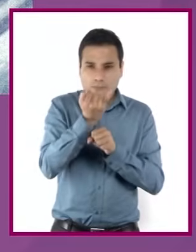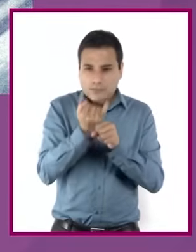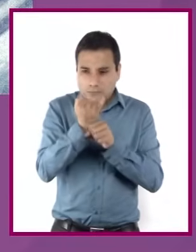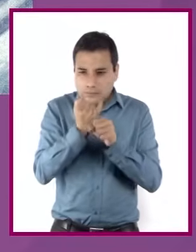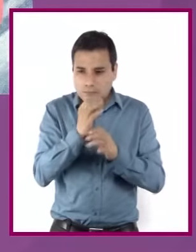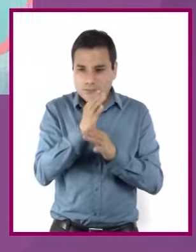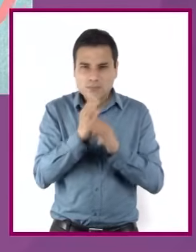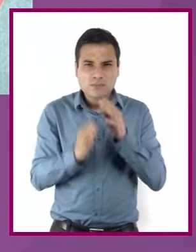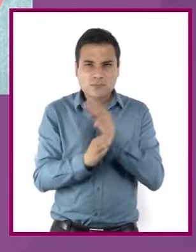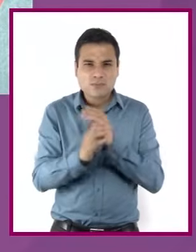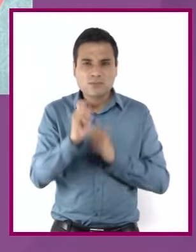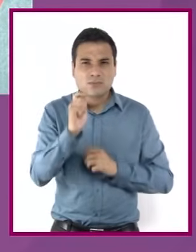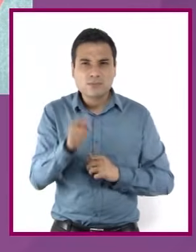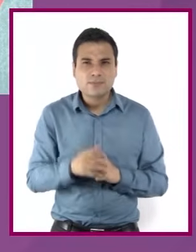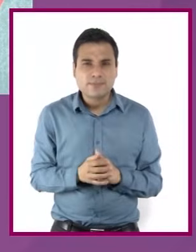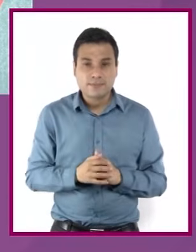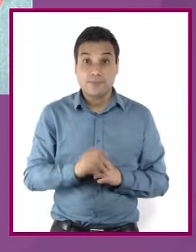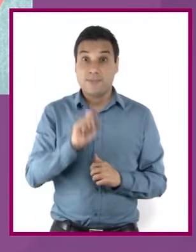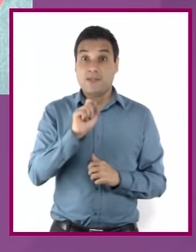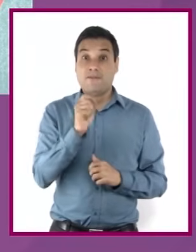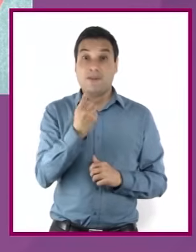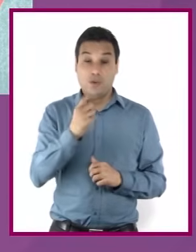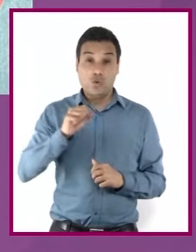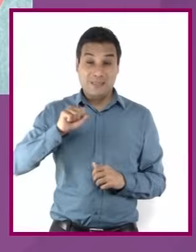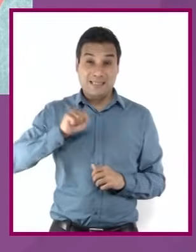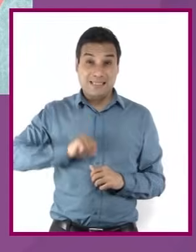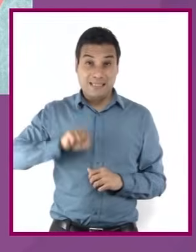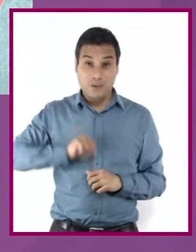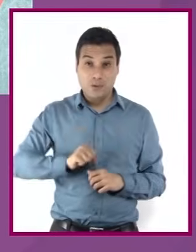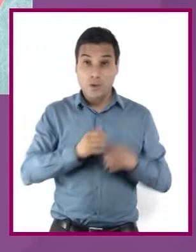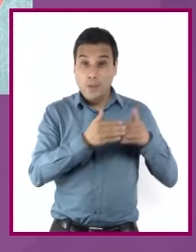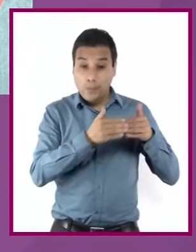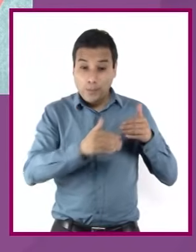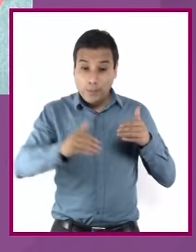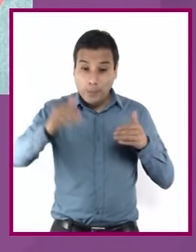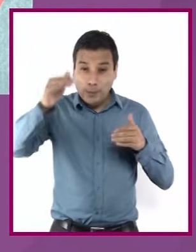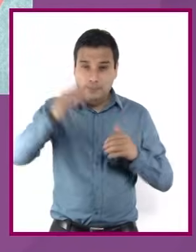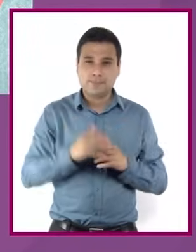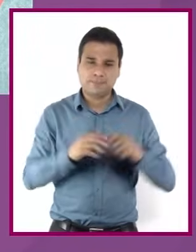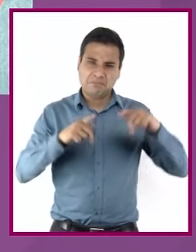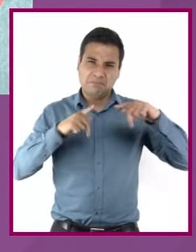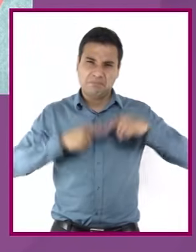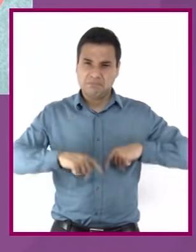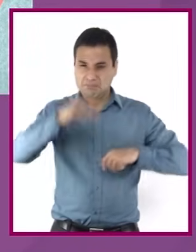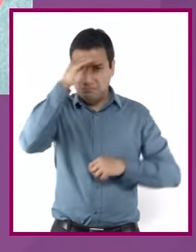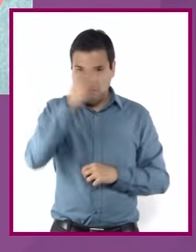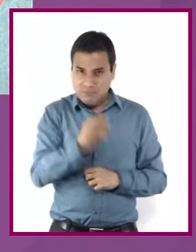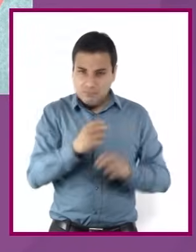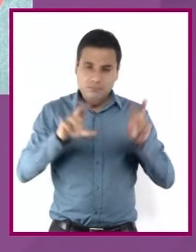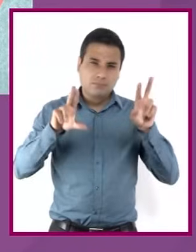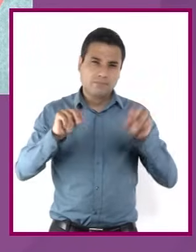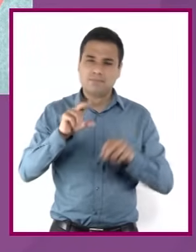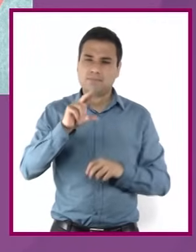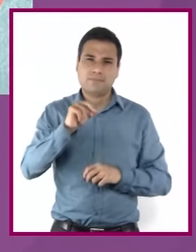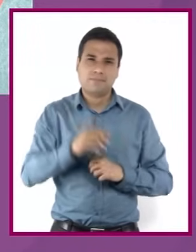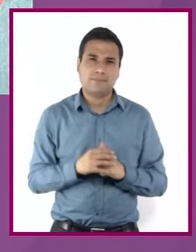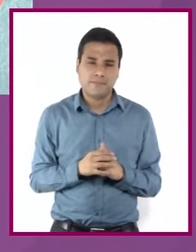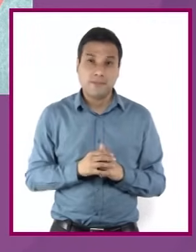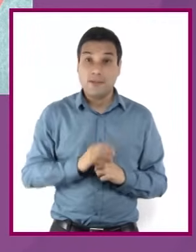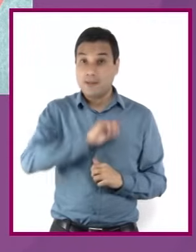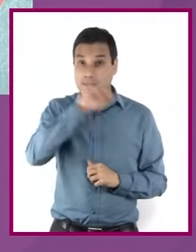de la materia. Durante 21 siglos, estas reflexiones fueron prácticamente abandonadas, hasta que gradualmente